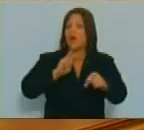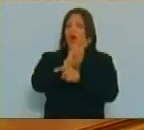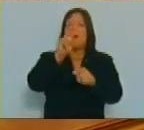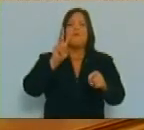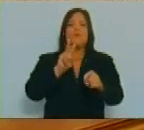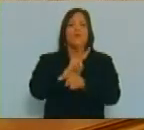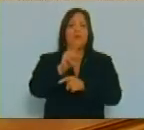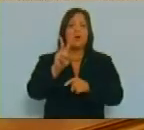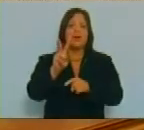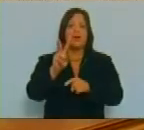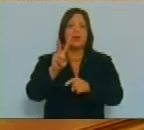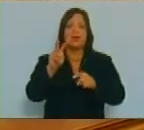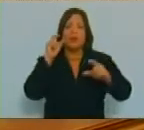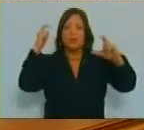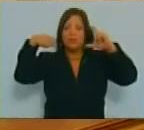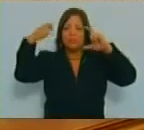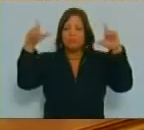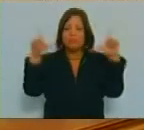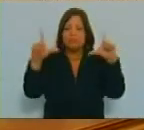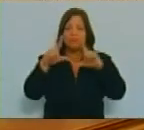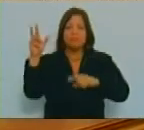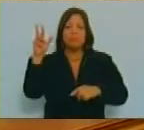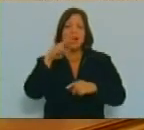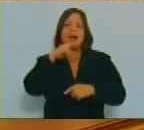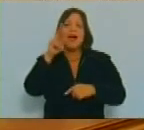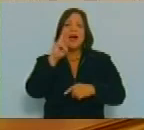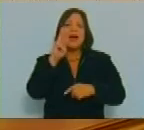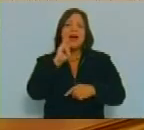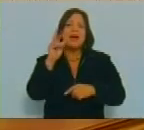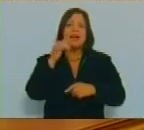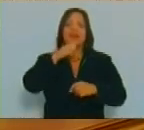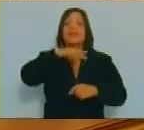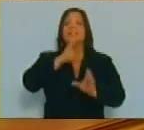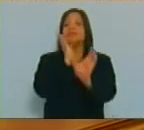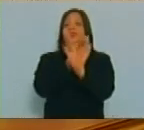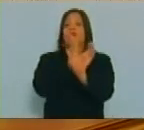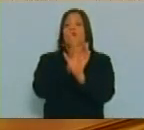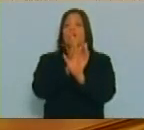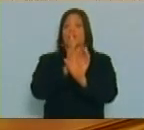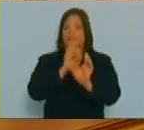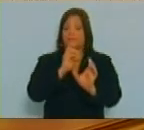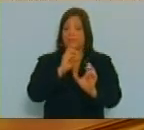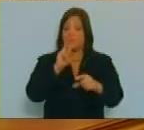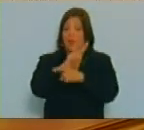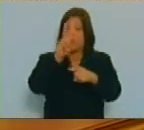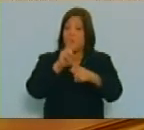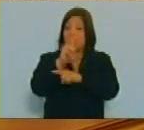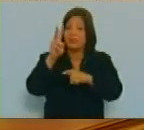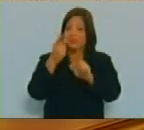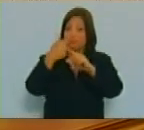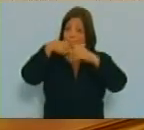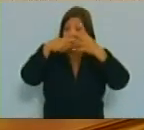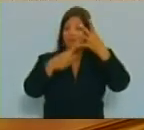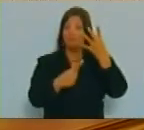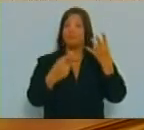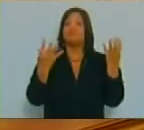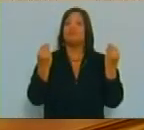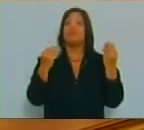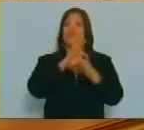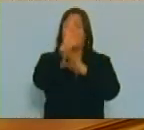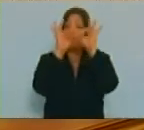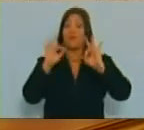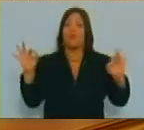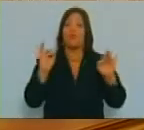violencia mediática la violencia psicológica saben muy bien